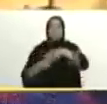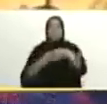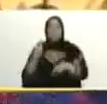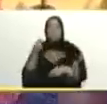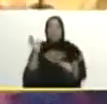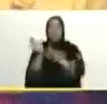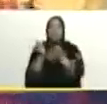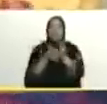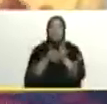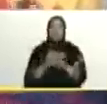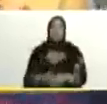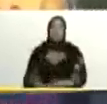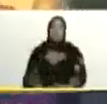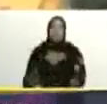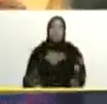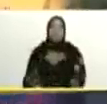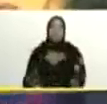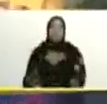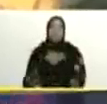Abril.